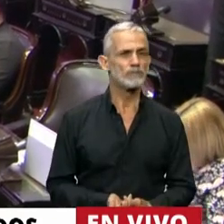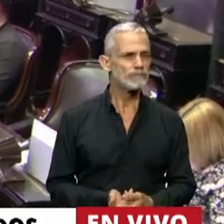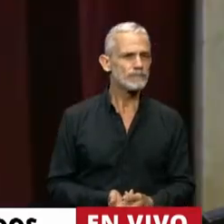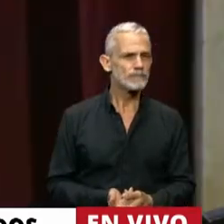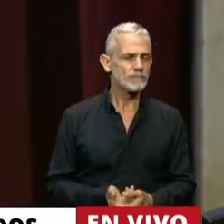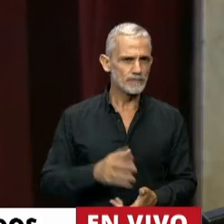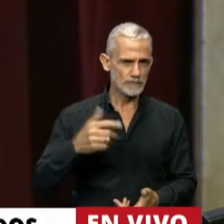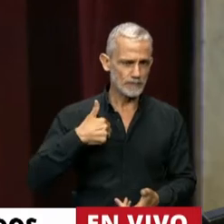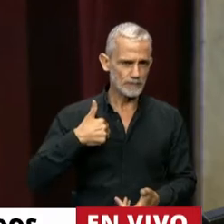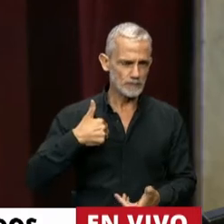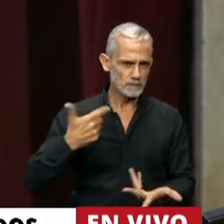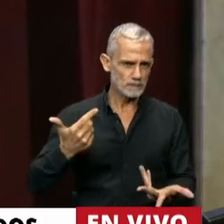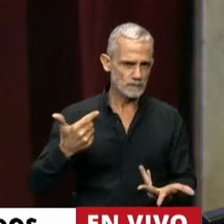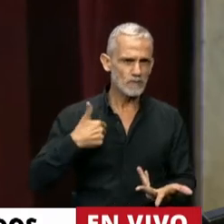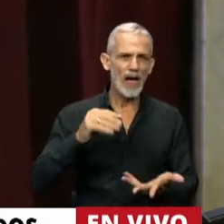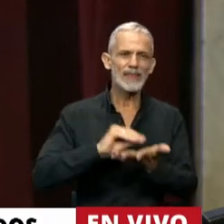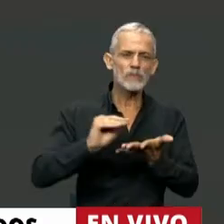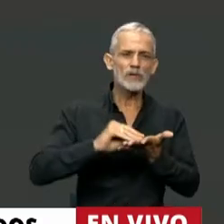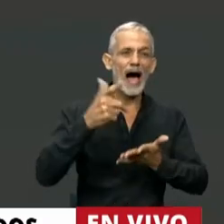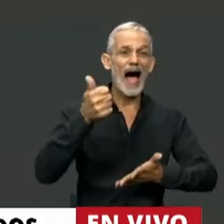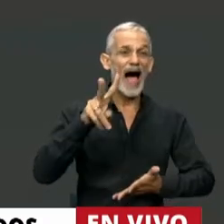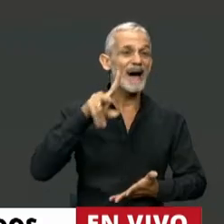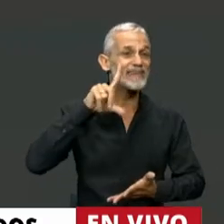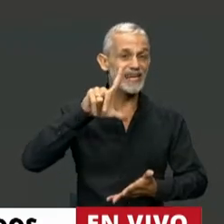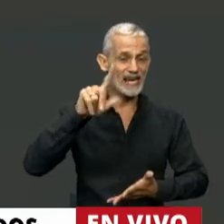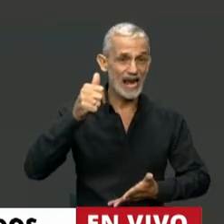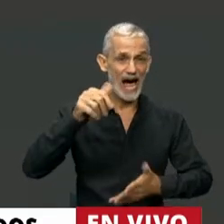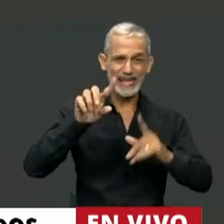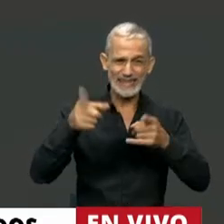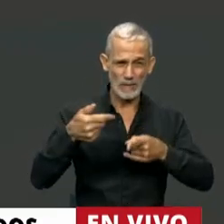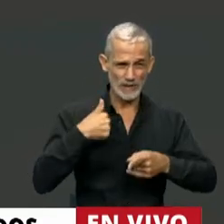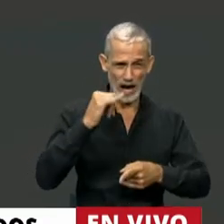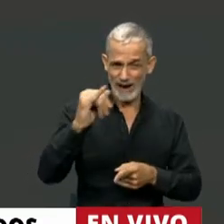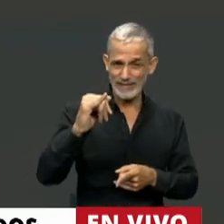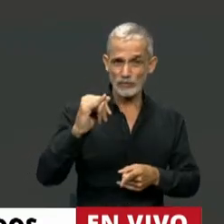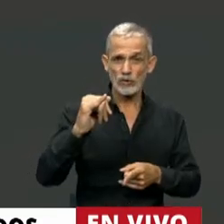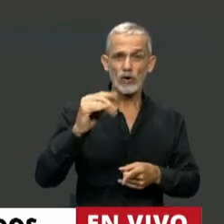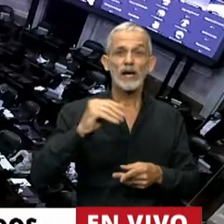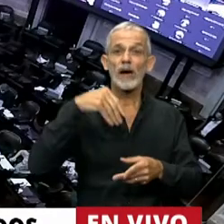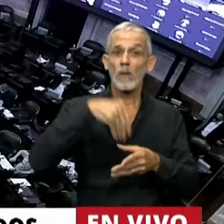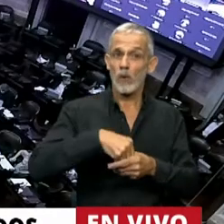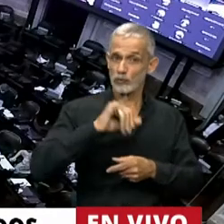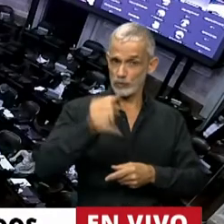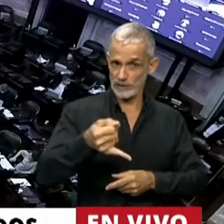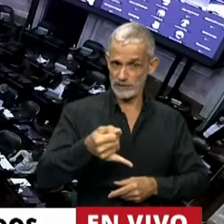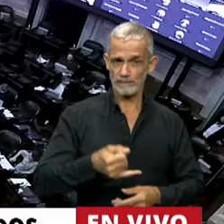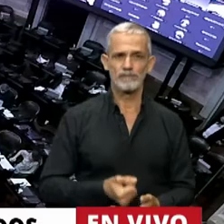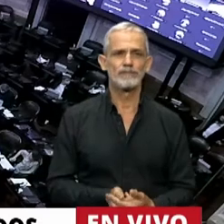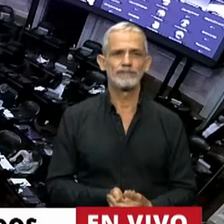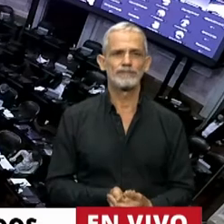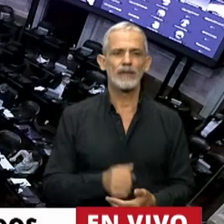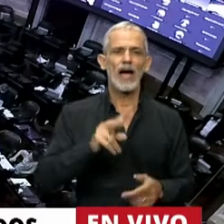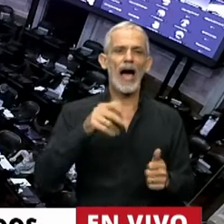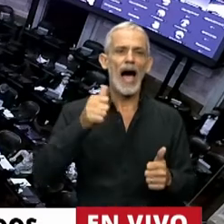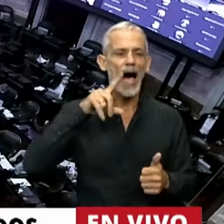Sí. Presidente, la diputada Ávila también era para dejar asentado mi voto positivo.